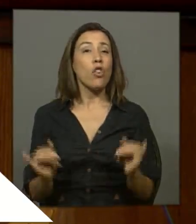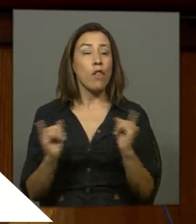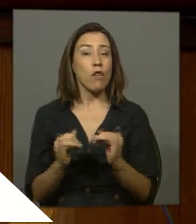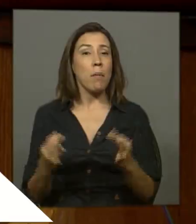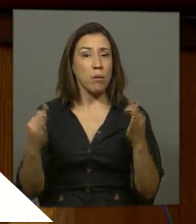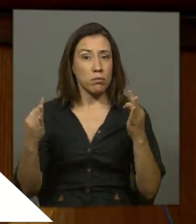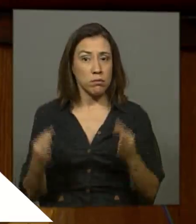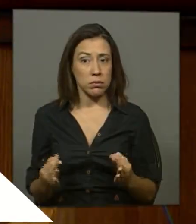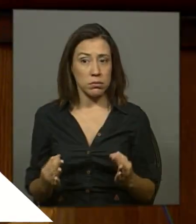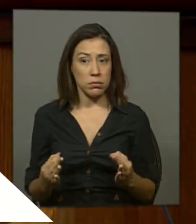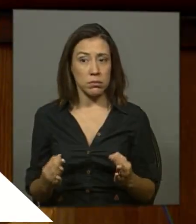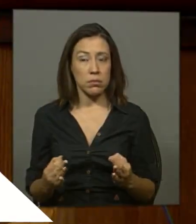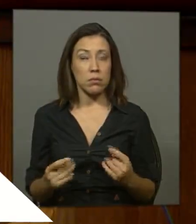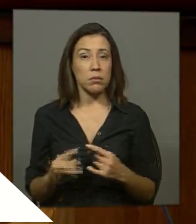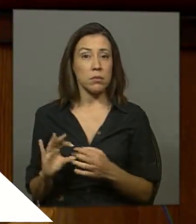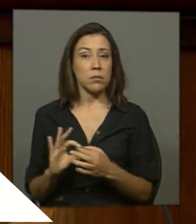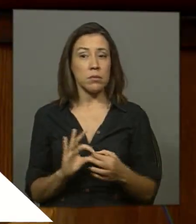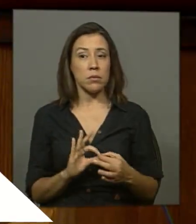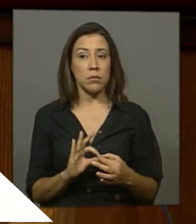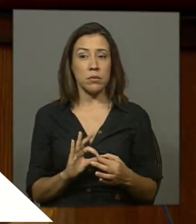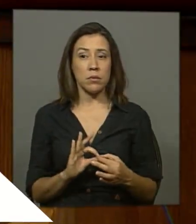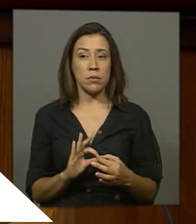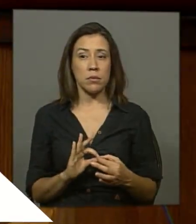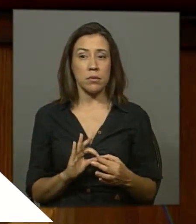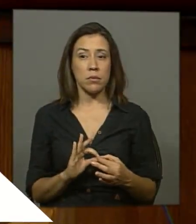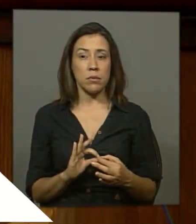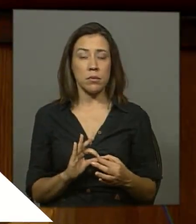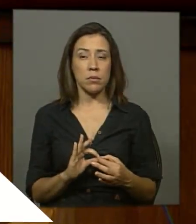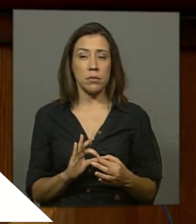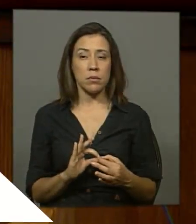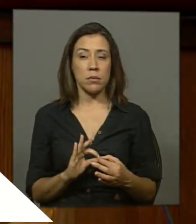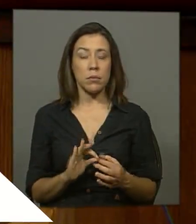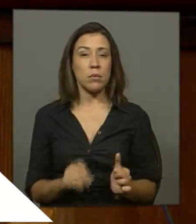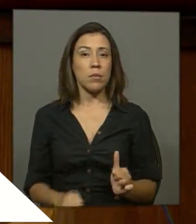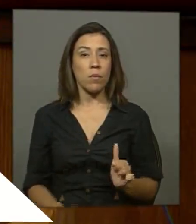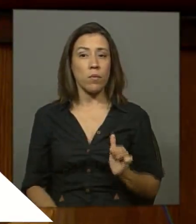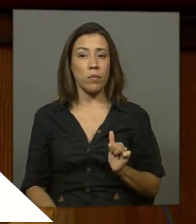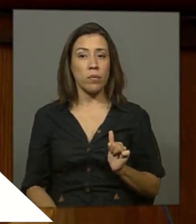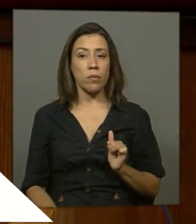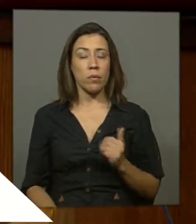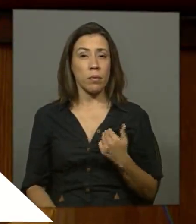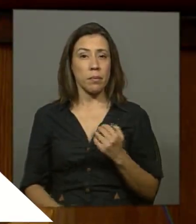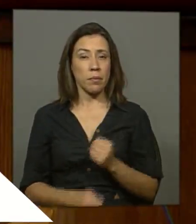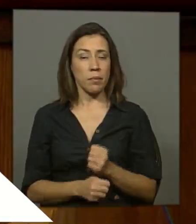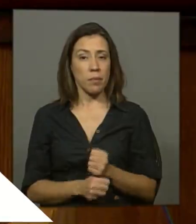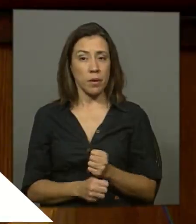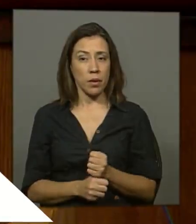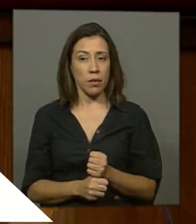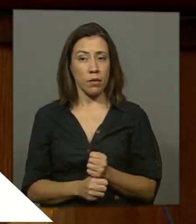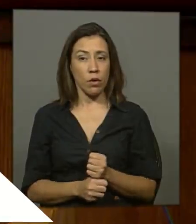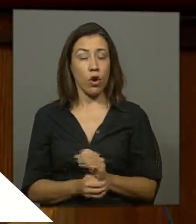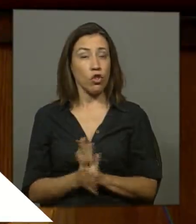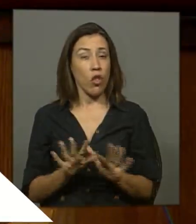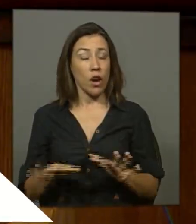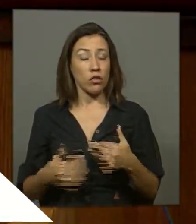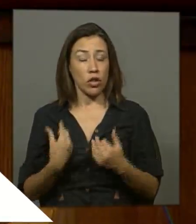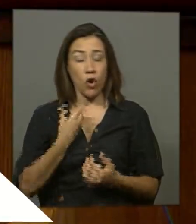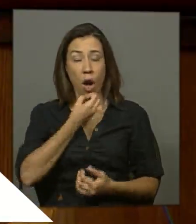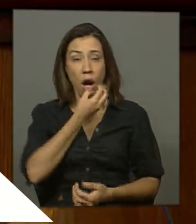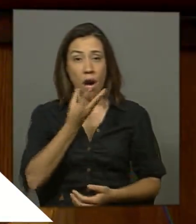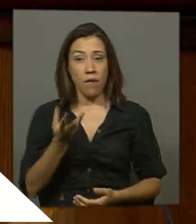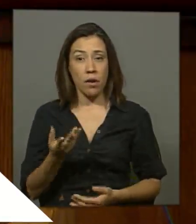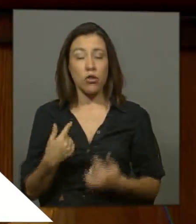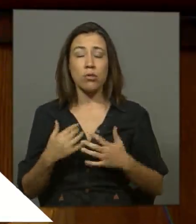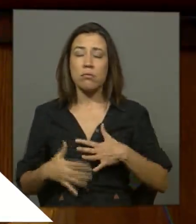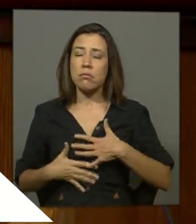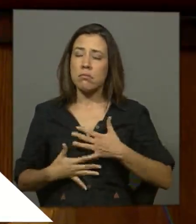Correcta Por lo tanto entonces eh el cumplimiento de mi tarea con todo lo que he dicho me